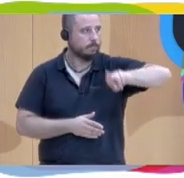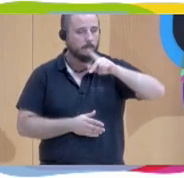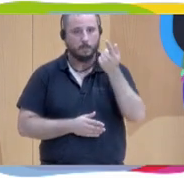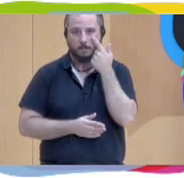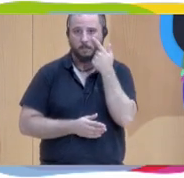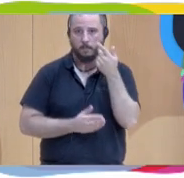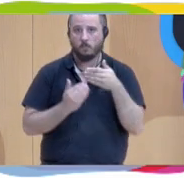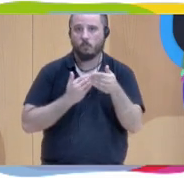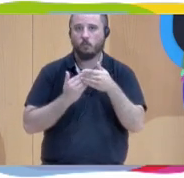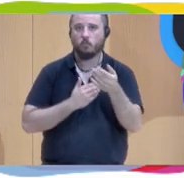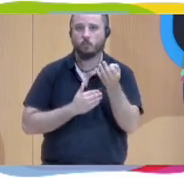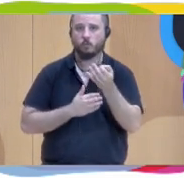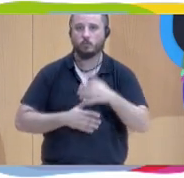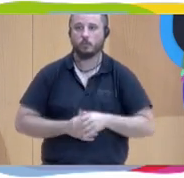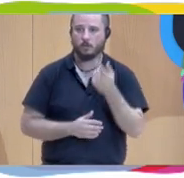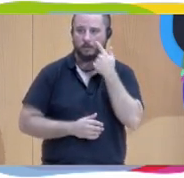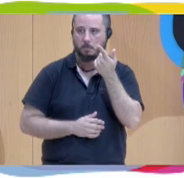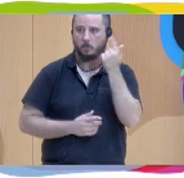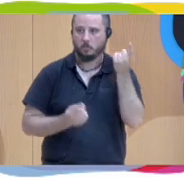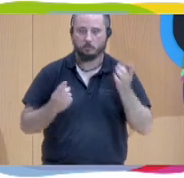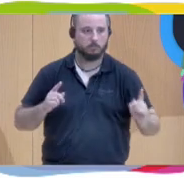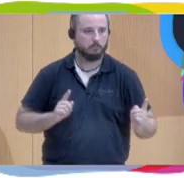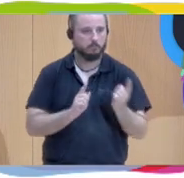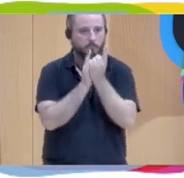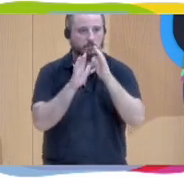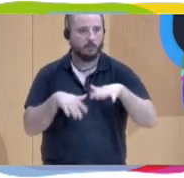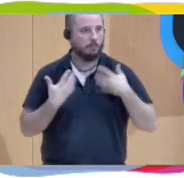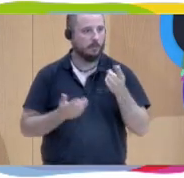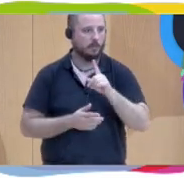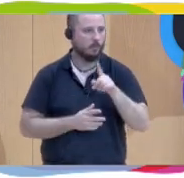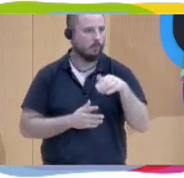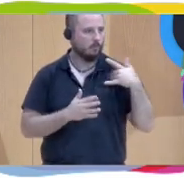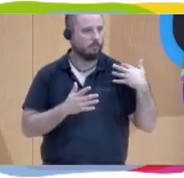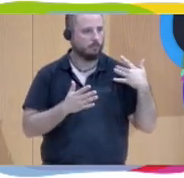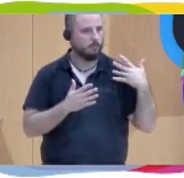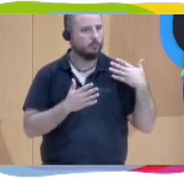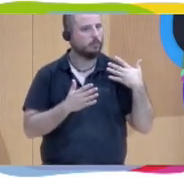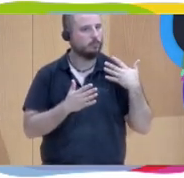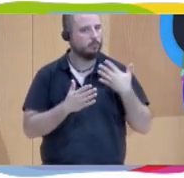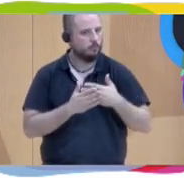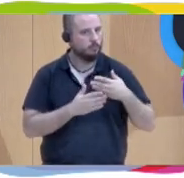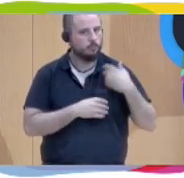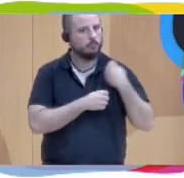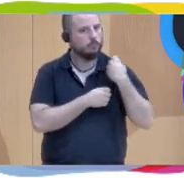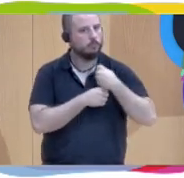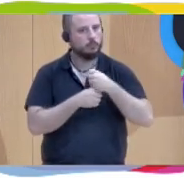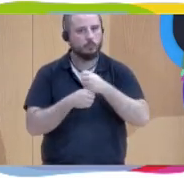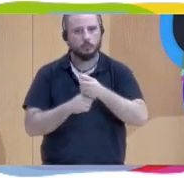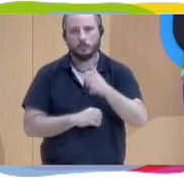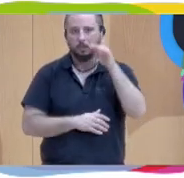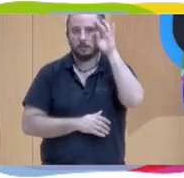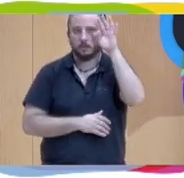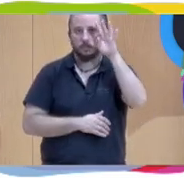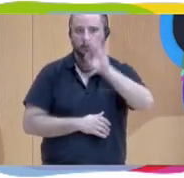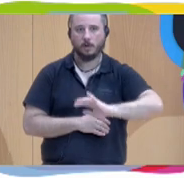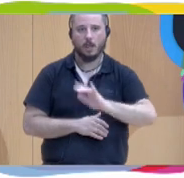Y esto ya habéis visto que no es un amor a primera vista, sino que ha sido una relación cultivada y que hay mucha esperanza puesta en ella, porque es mucho